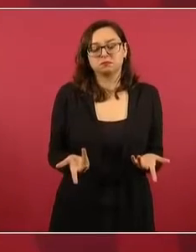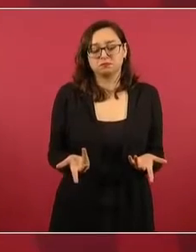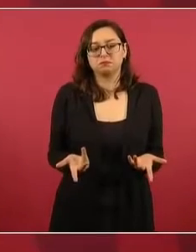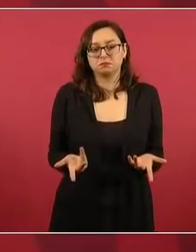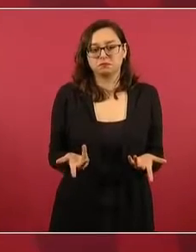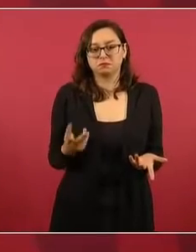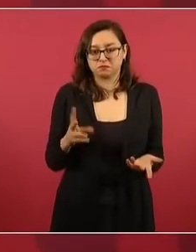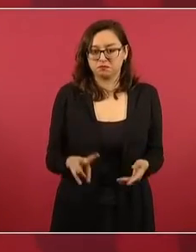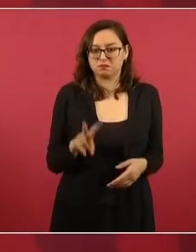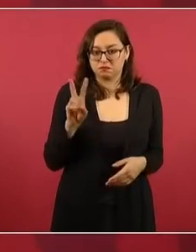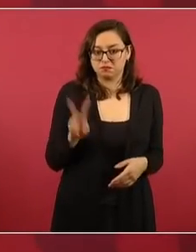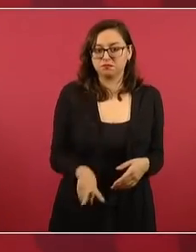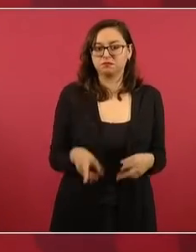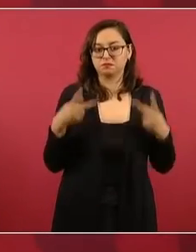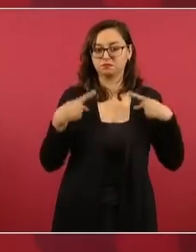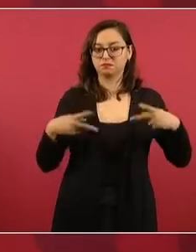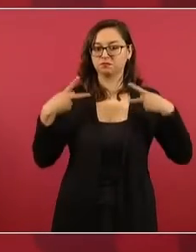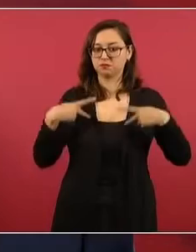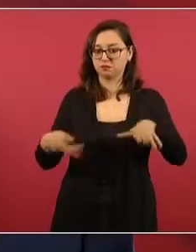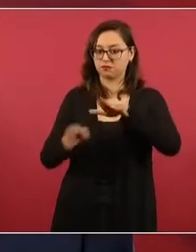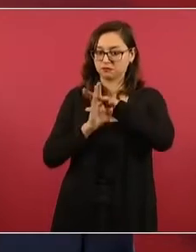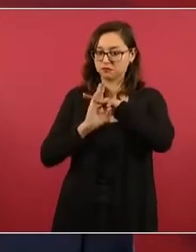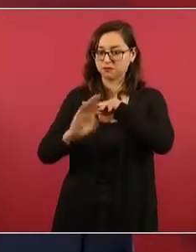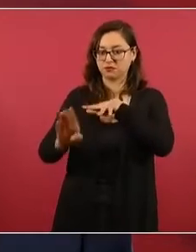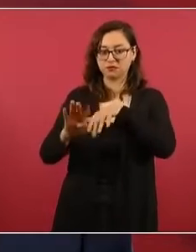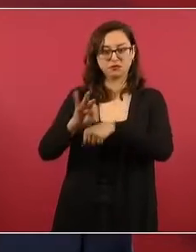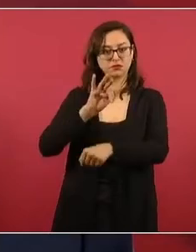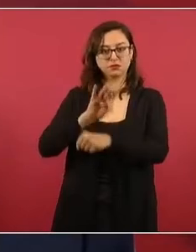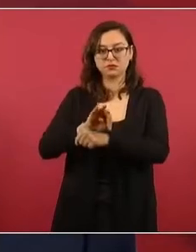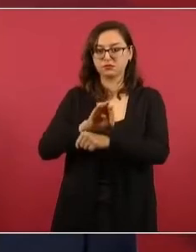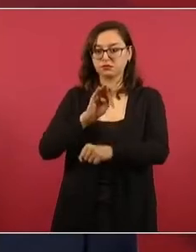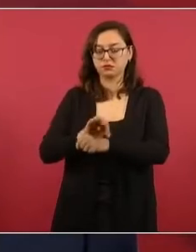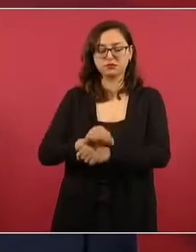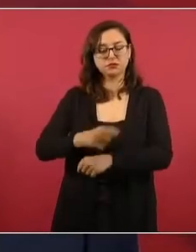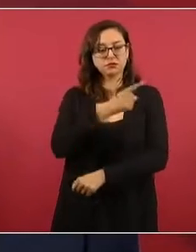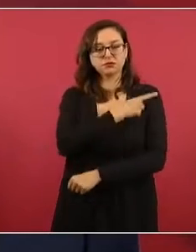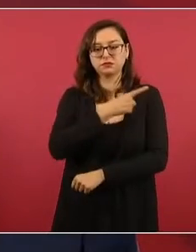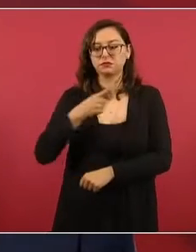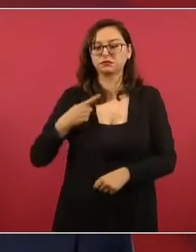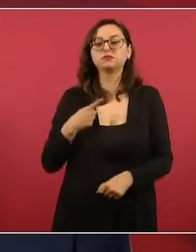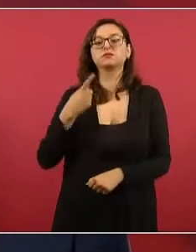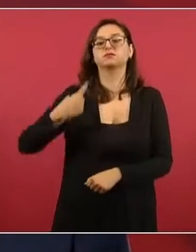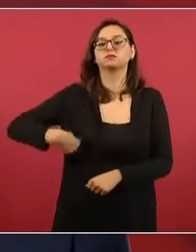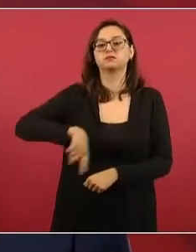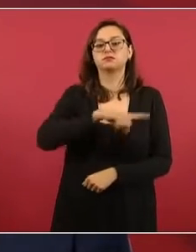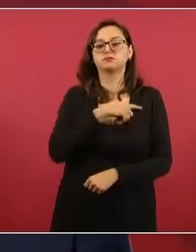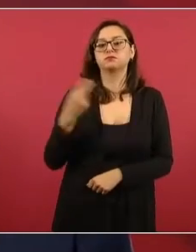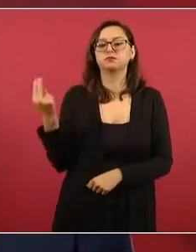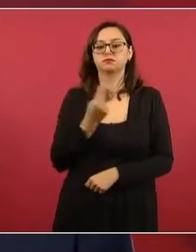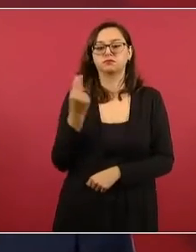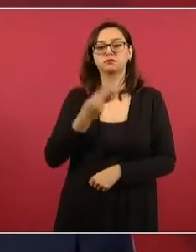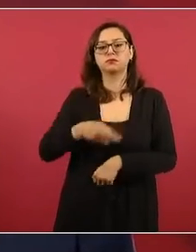proteger a los migrantes, los vamos a seguir respetando,